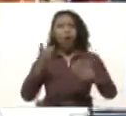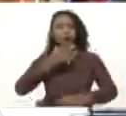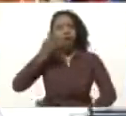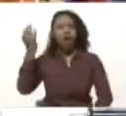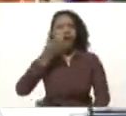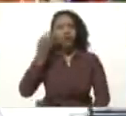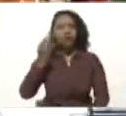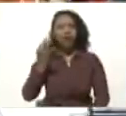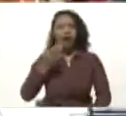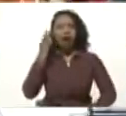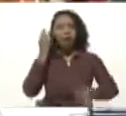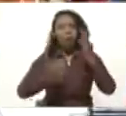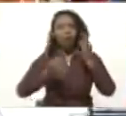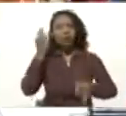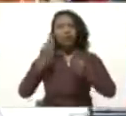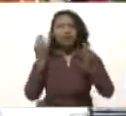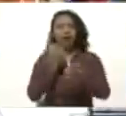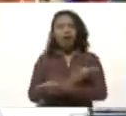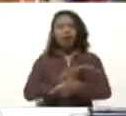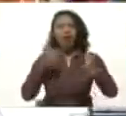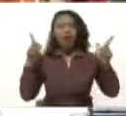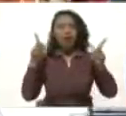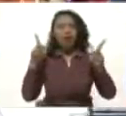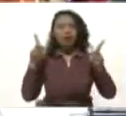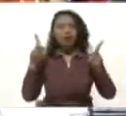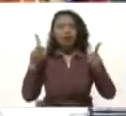verdad, la justicia y la libertad